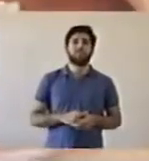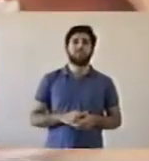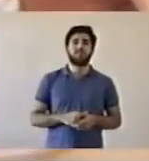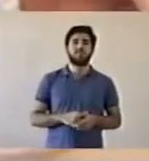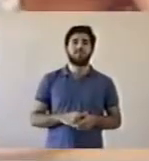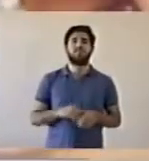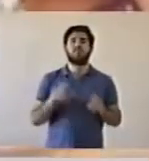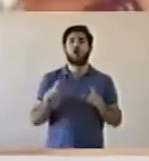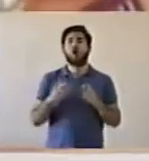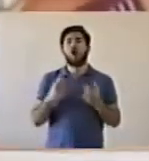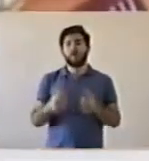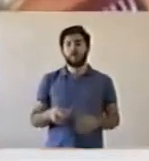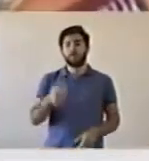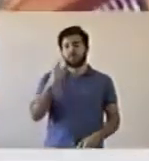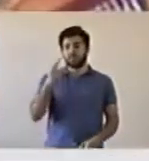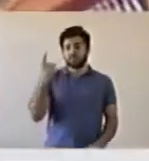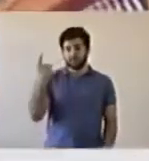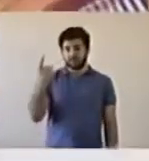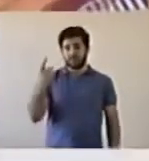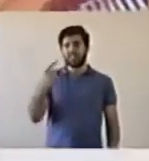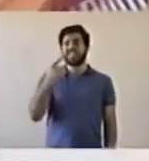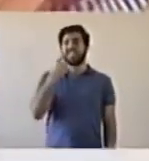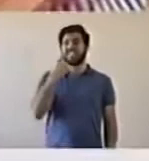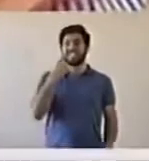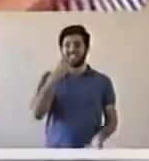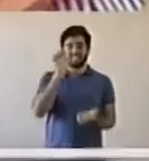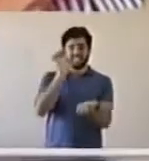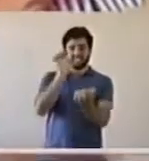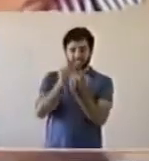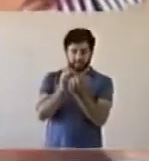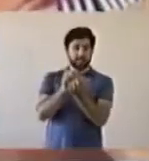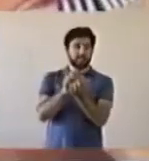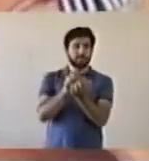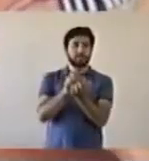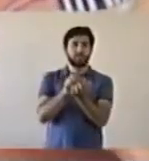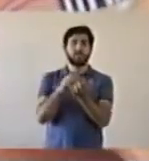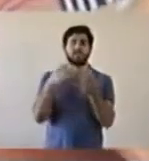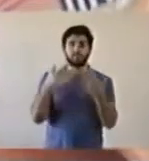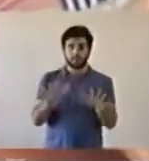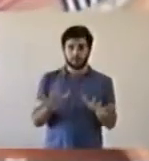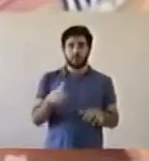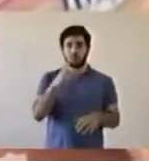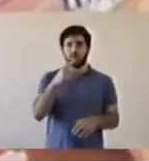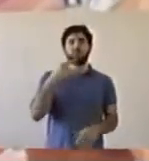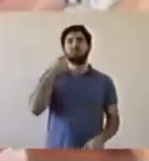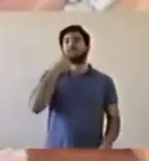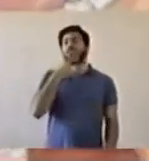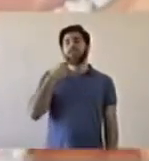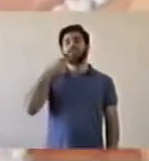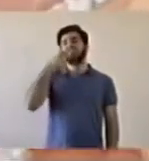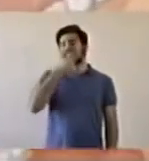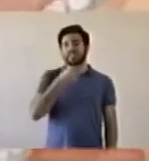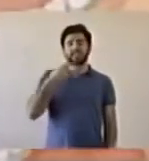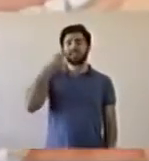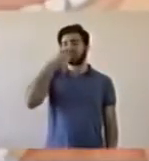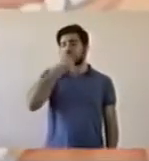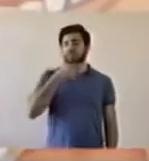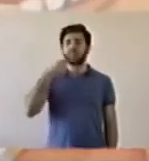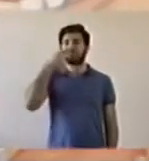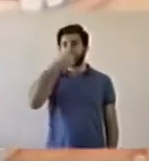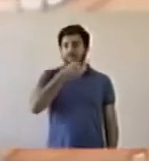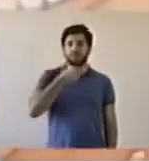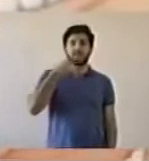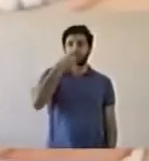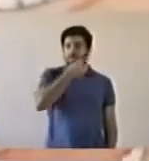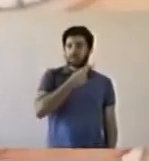pasos son los siguientes. Poner en contacto los dientes de arriba con los de abajo. Comenzar haciendo movimientos en círculo con el